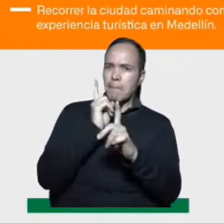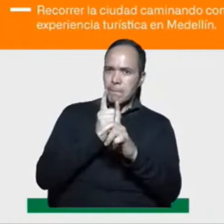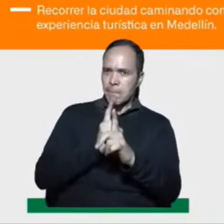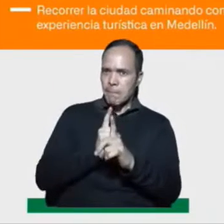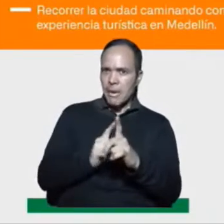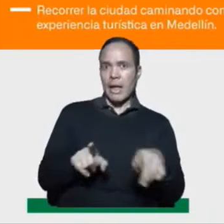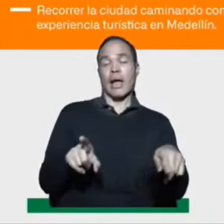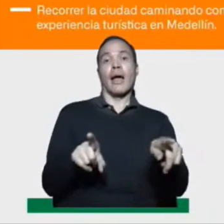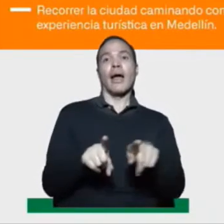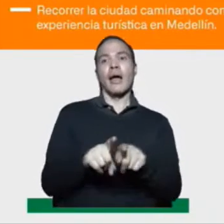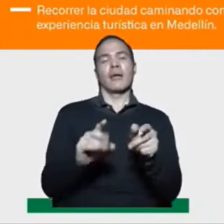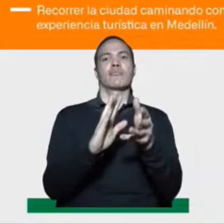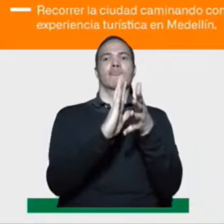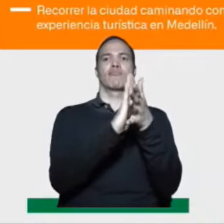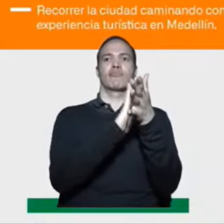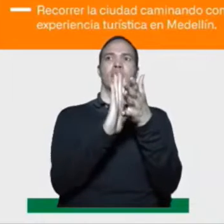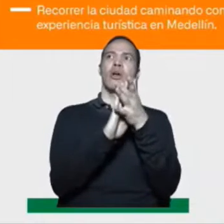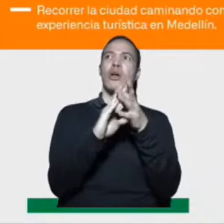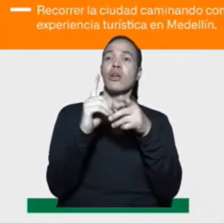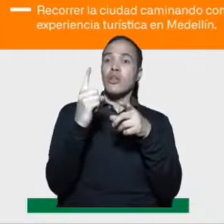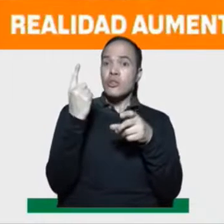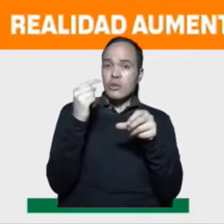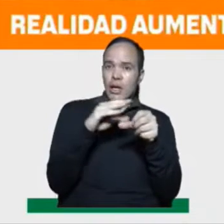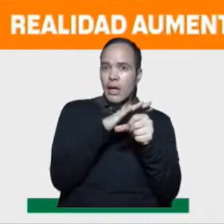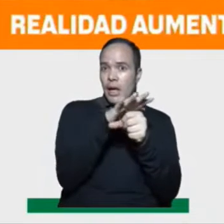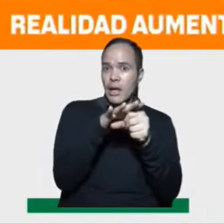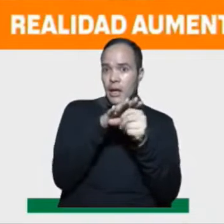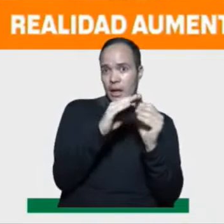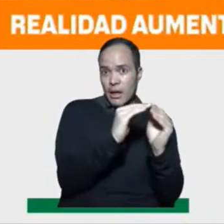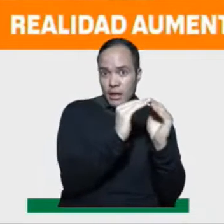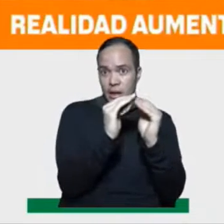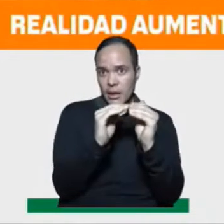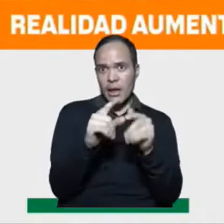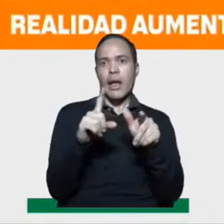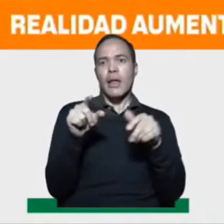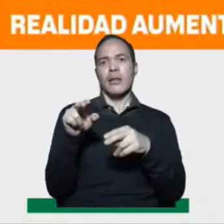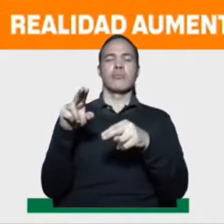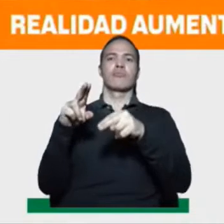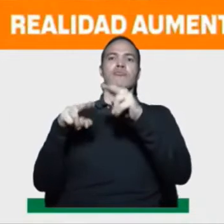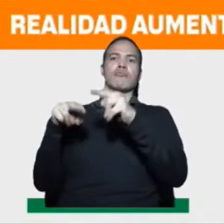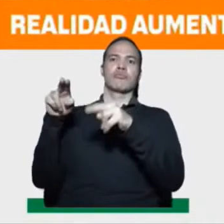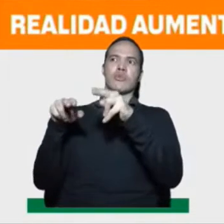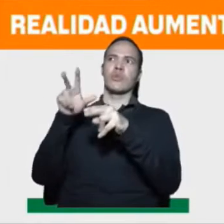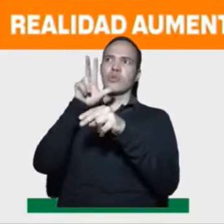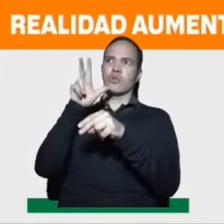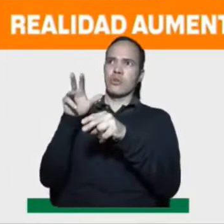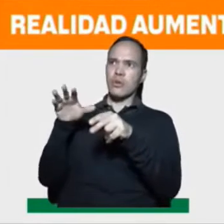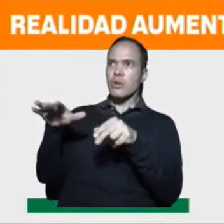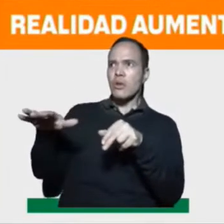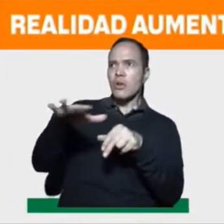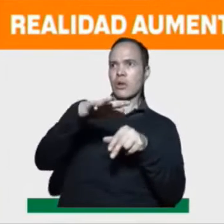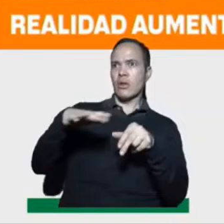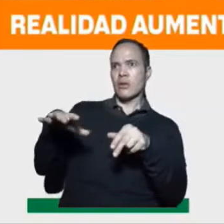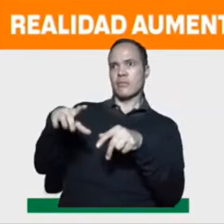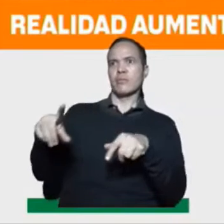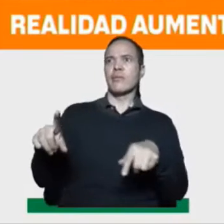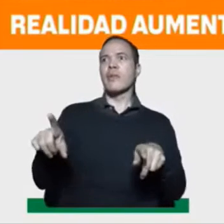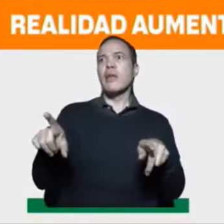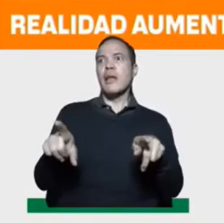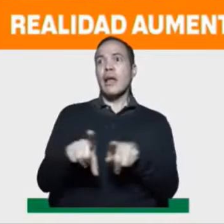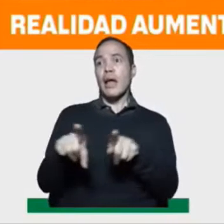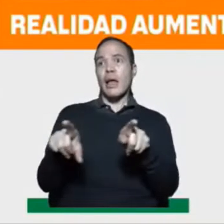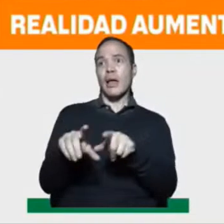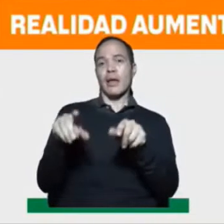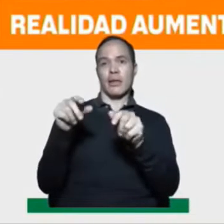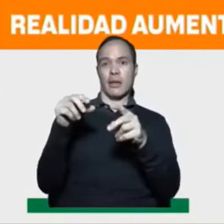solamente en el ámbito de los barrios, sino también de las zonas rurales. Y la realidad aumentada. Esto es bien llamativo.